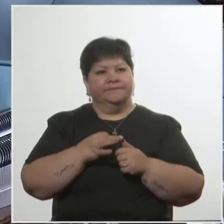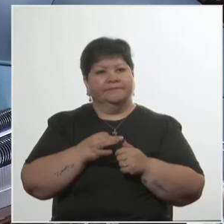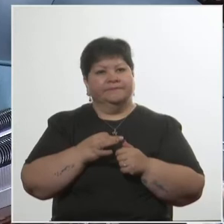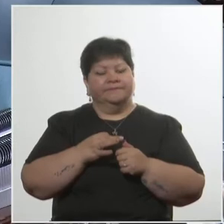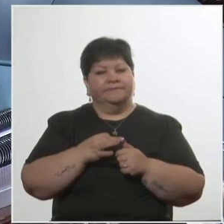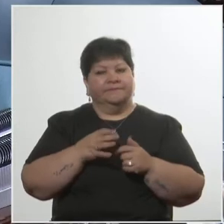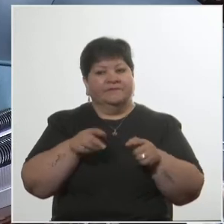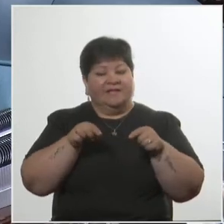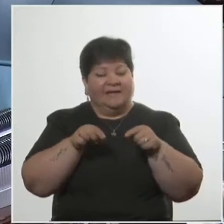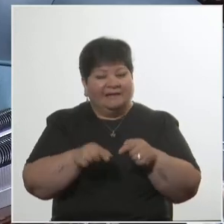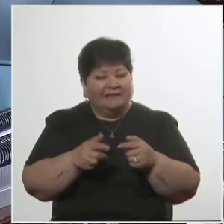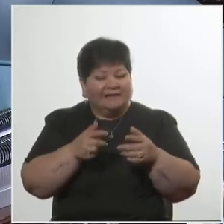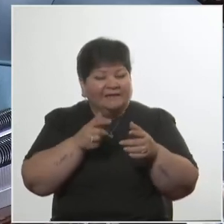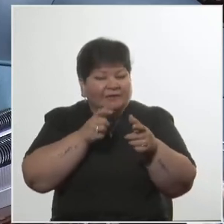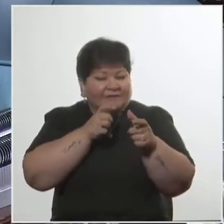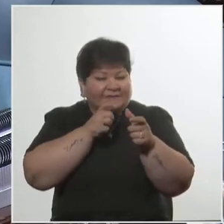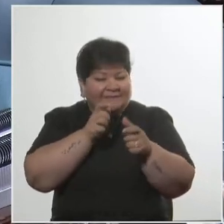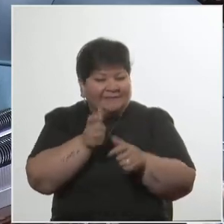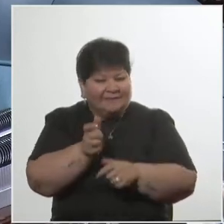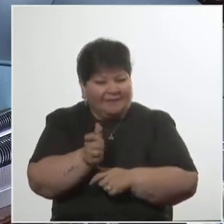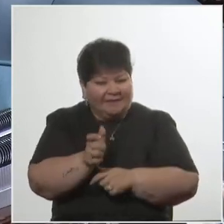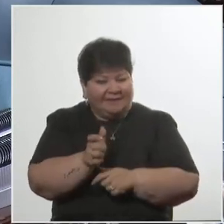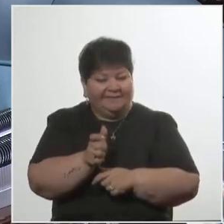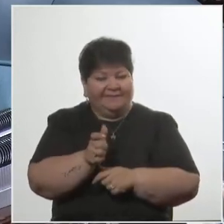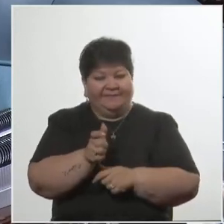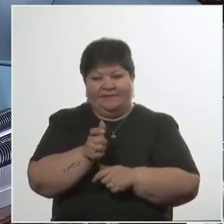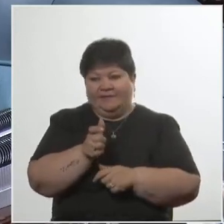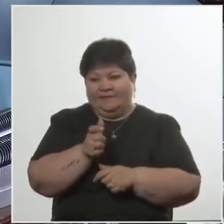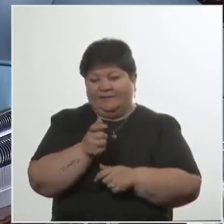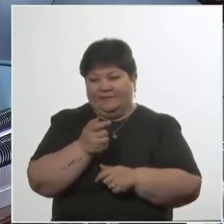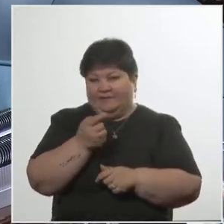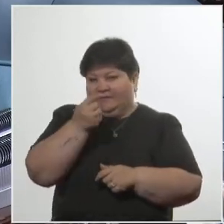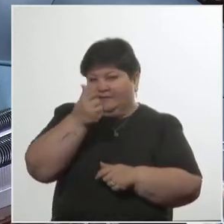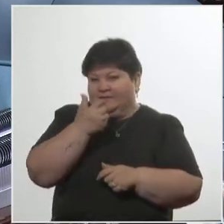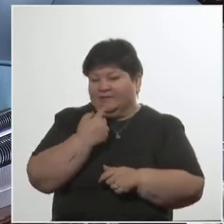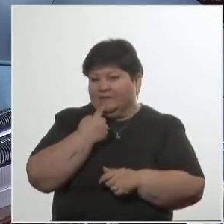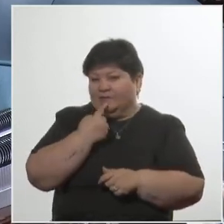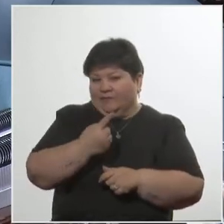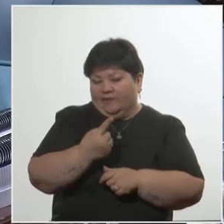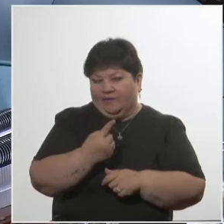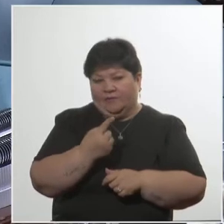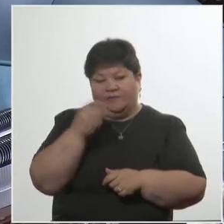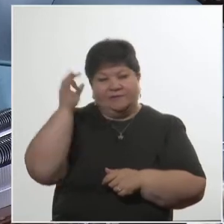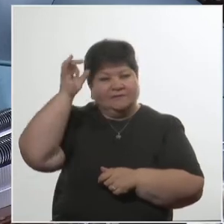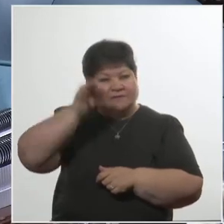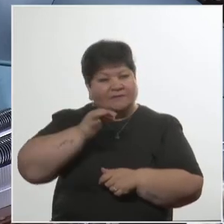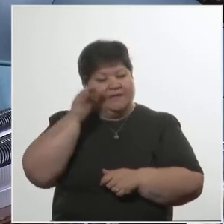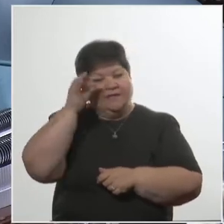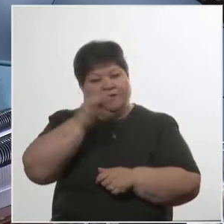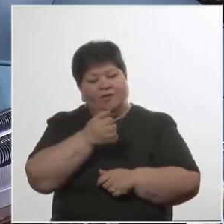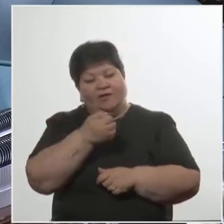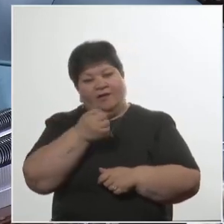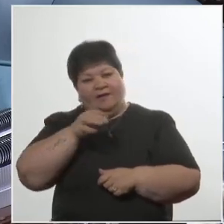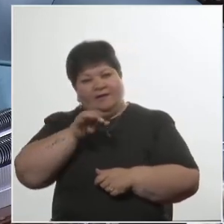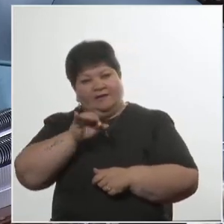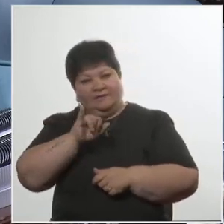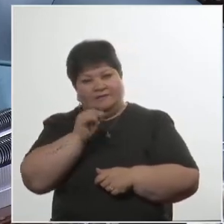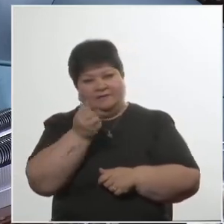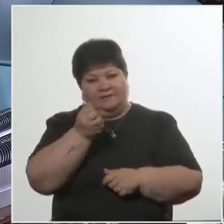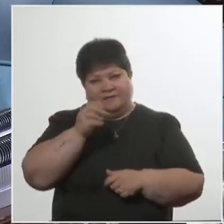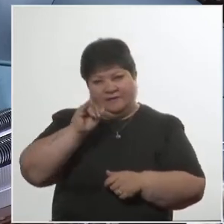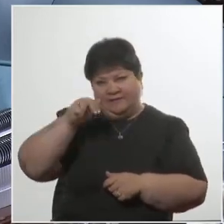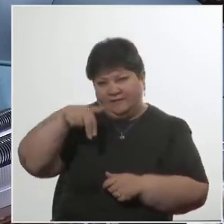se lleva y lo acaba de expresar la senadora que me antecedió es